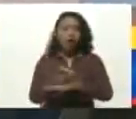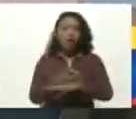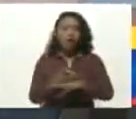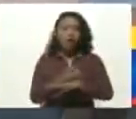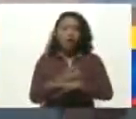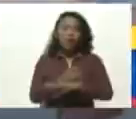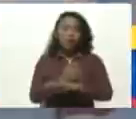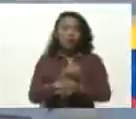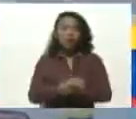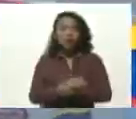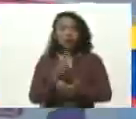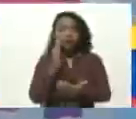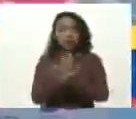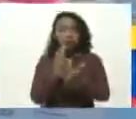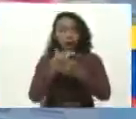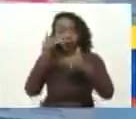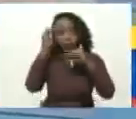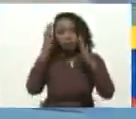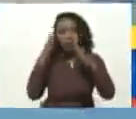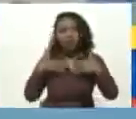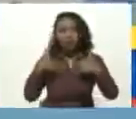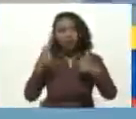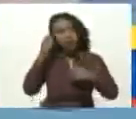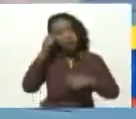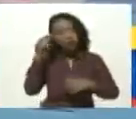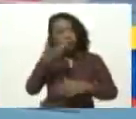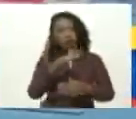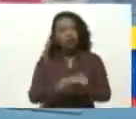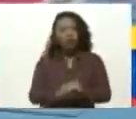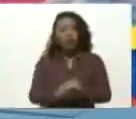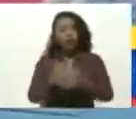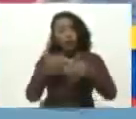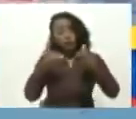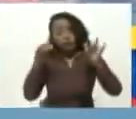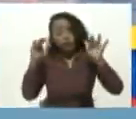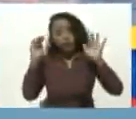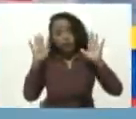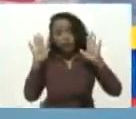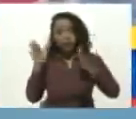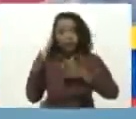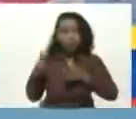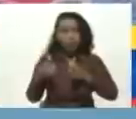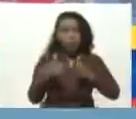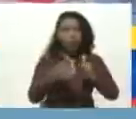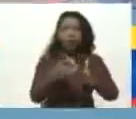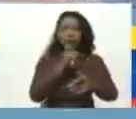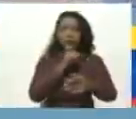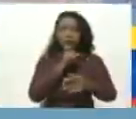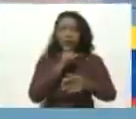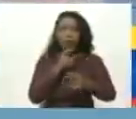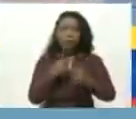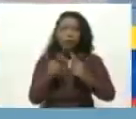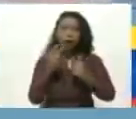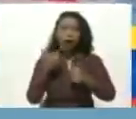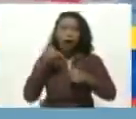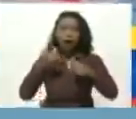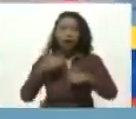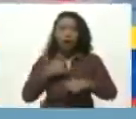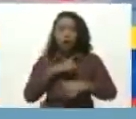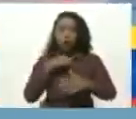Vázquez, siempre pendiente de la salud del pueblo. A pesar del camino ha sido difícil, presidente, pero aquí estamos